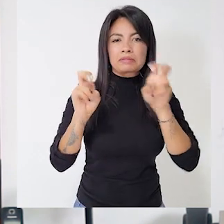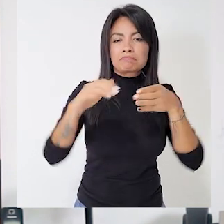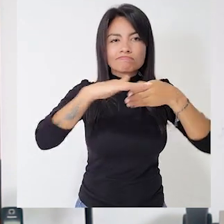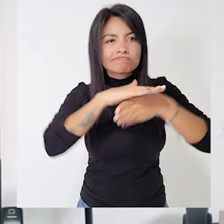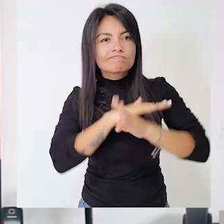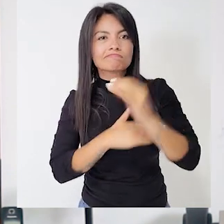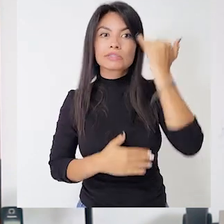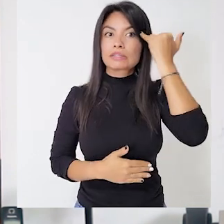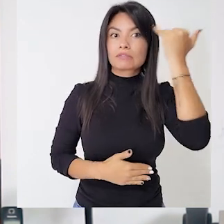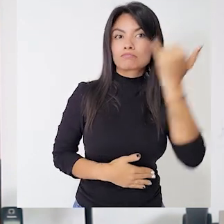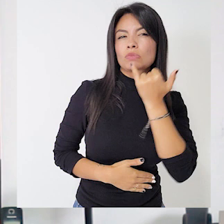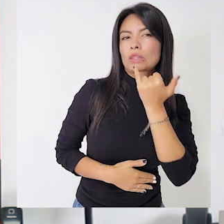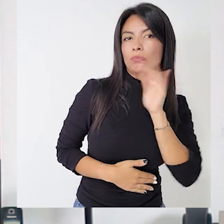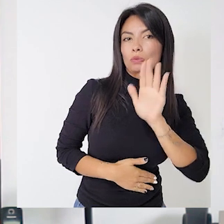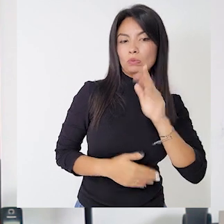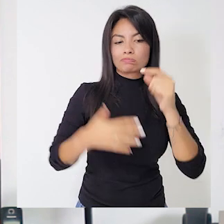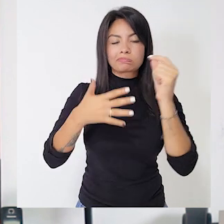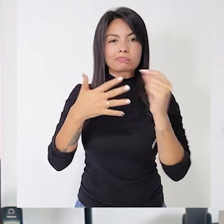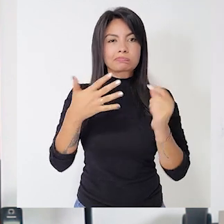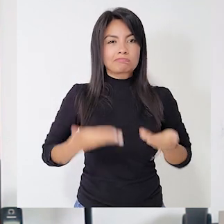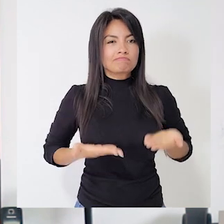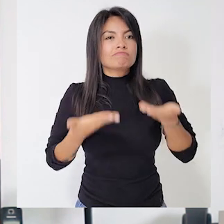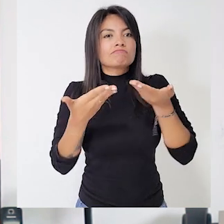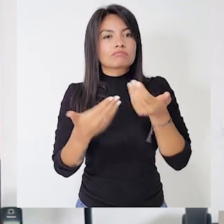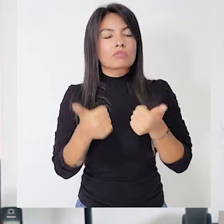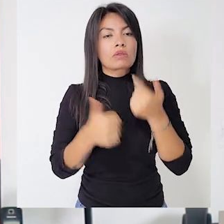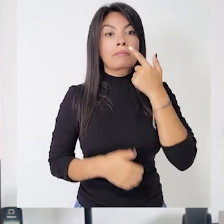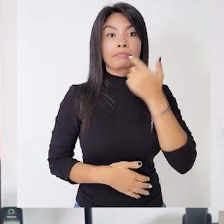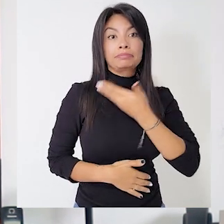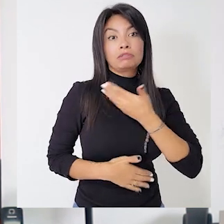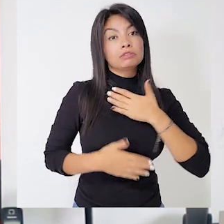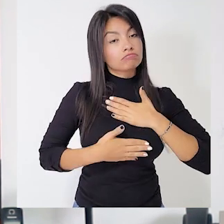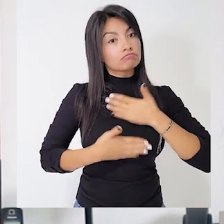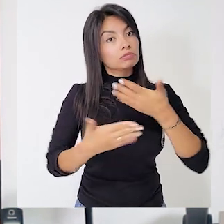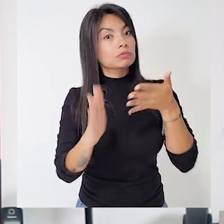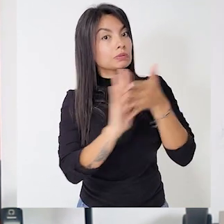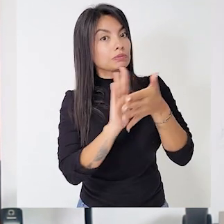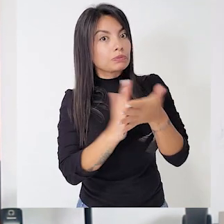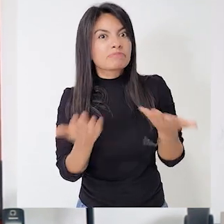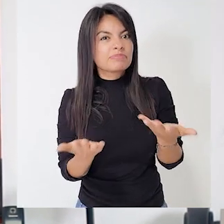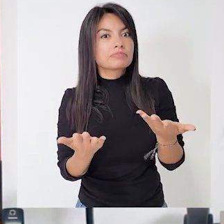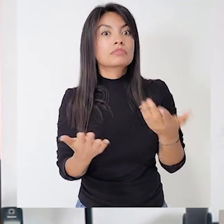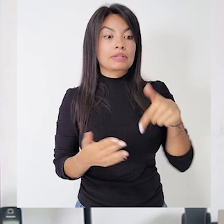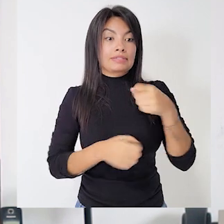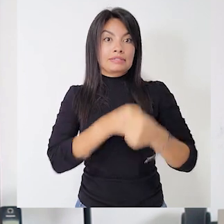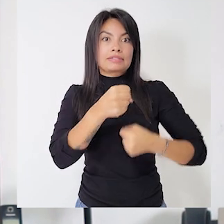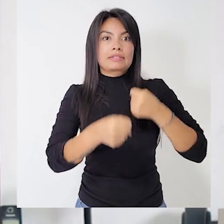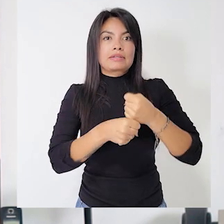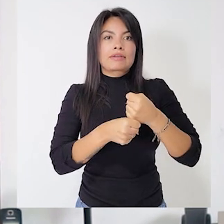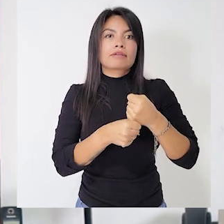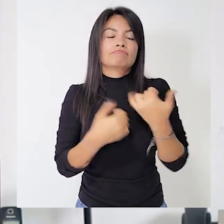y a nivel de la estructura de idiomas. Padres de familia, me complace comentarles que este